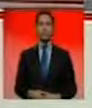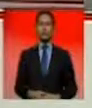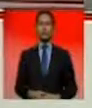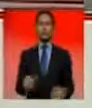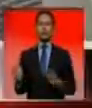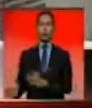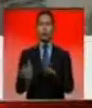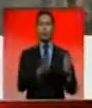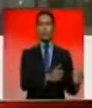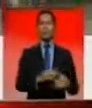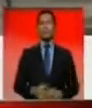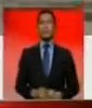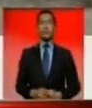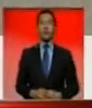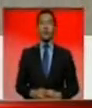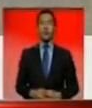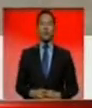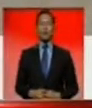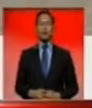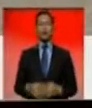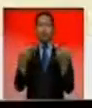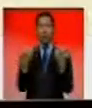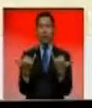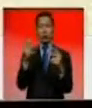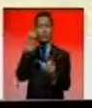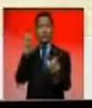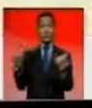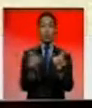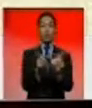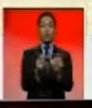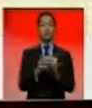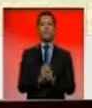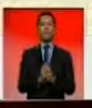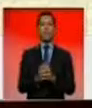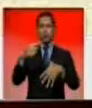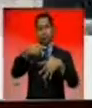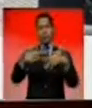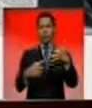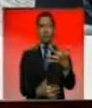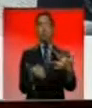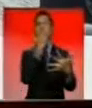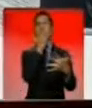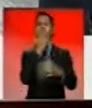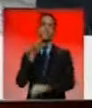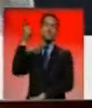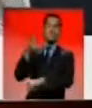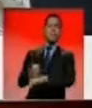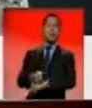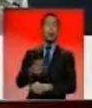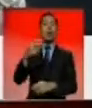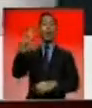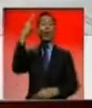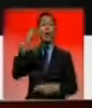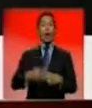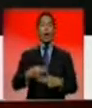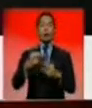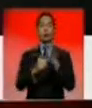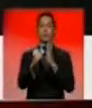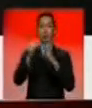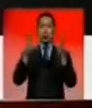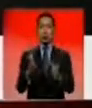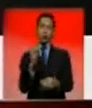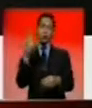Revisamos ahora otras noticias. Este día la Fiscalía formuló nuevos cargos contra el exministro de Hidrocarburos, Carlos Pareja